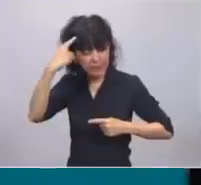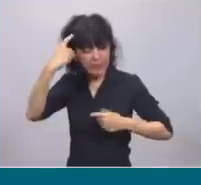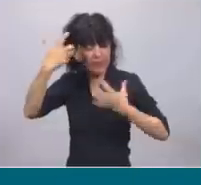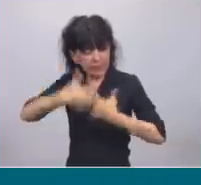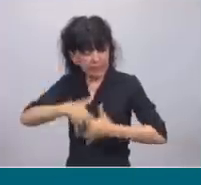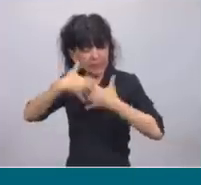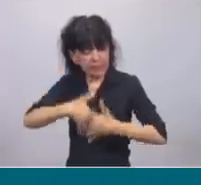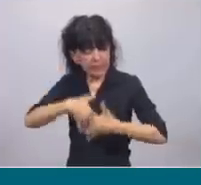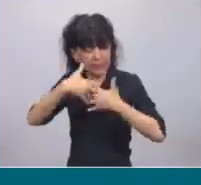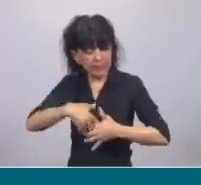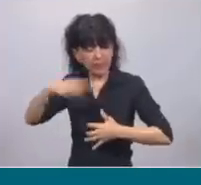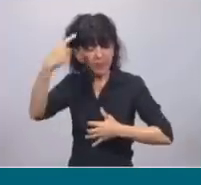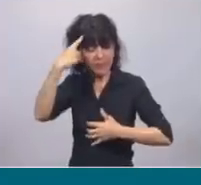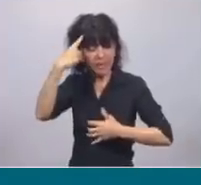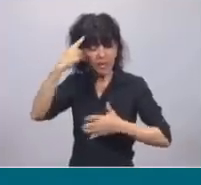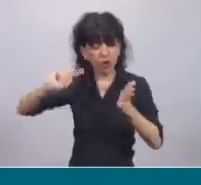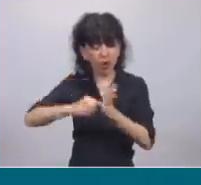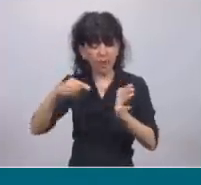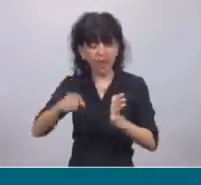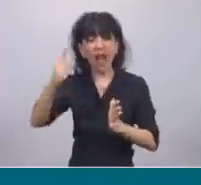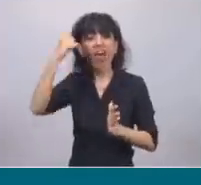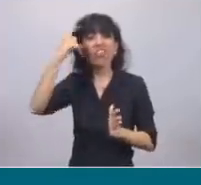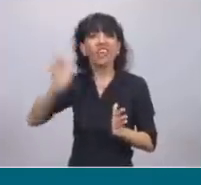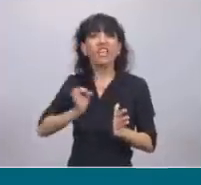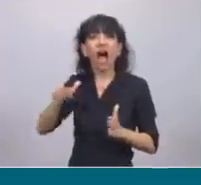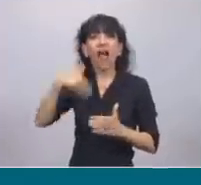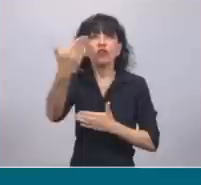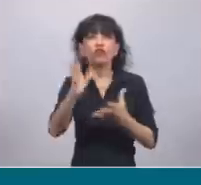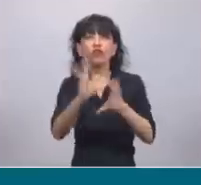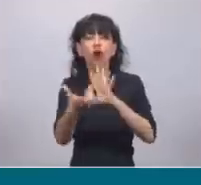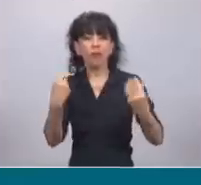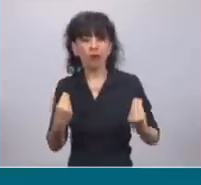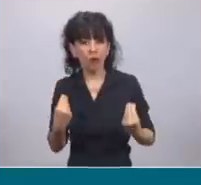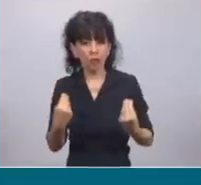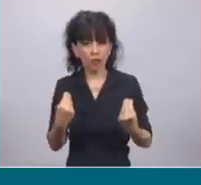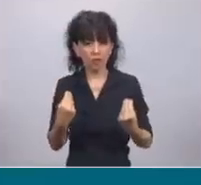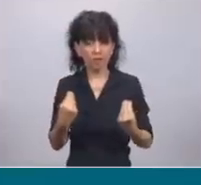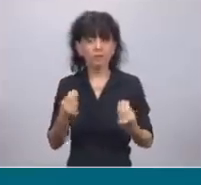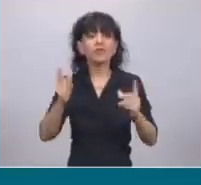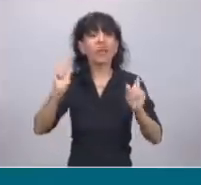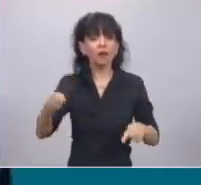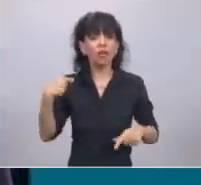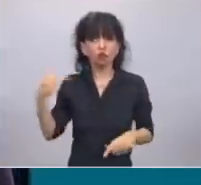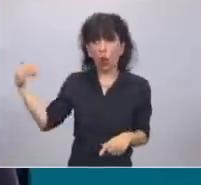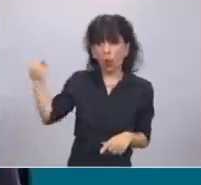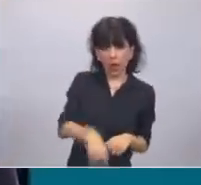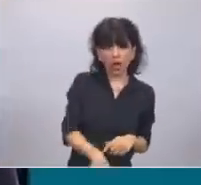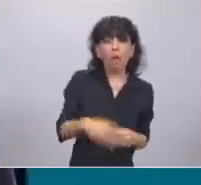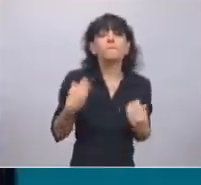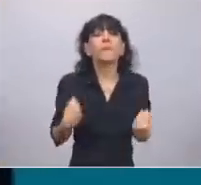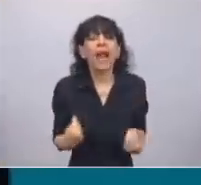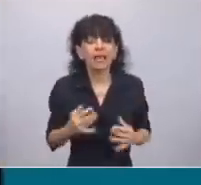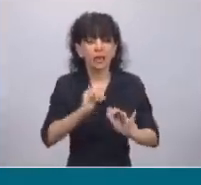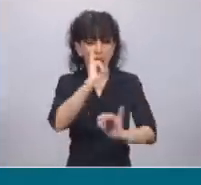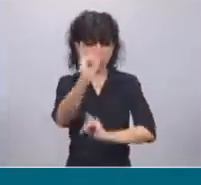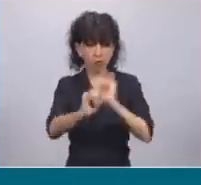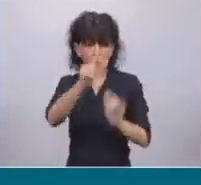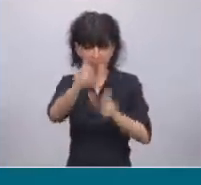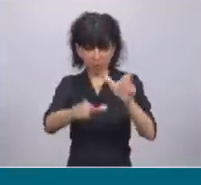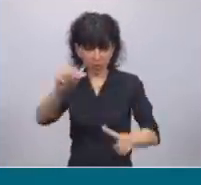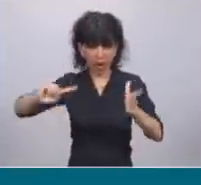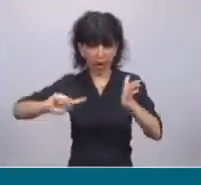de los próximos 10 años. Y vengo a contarle a cada porteño y a